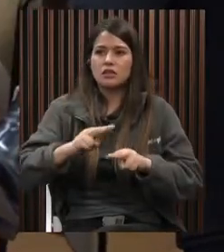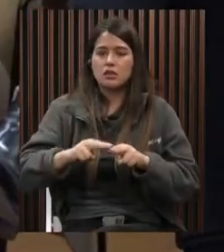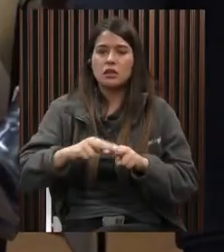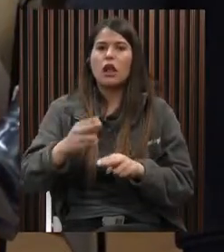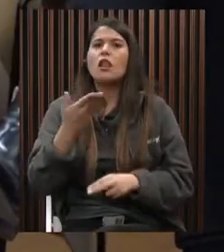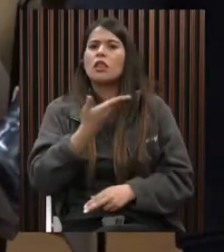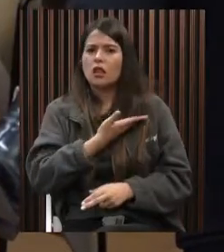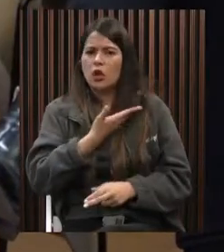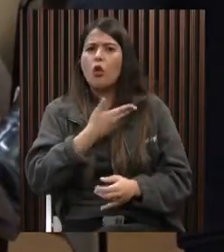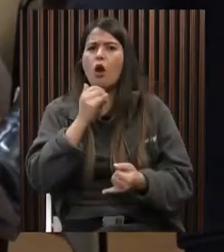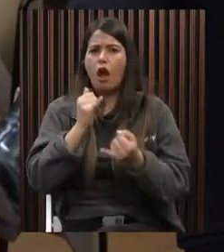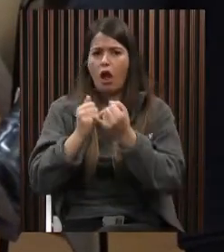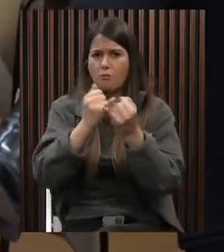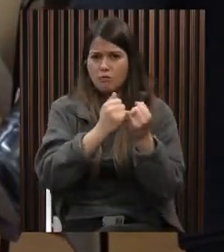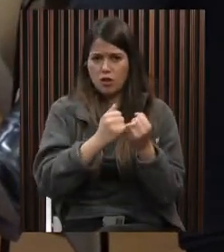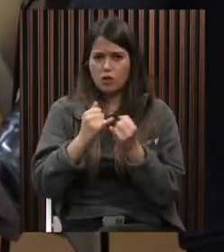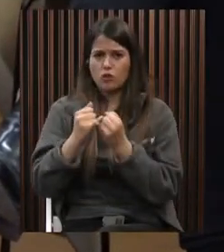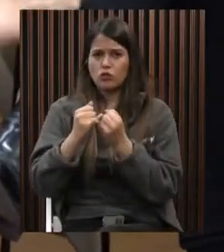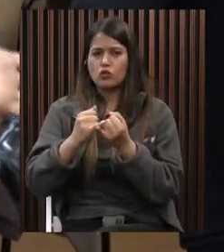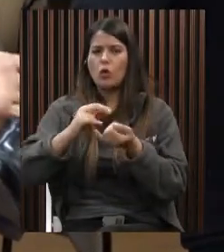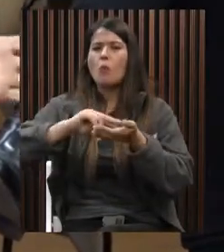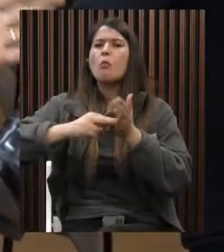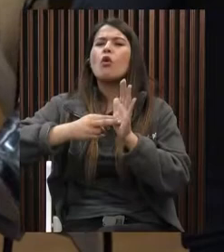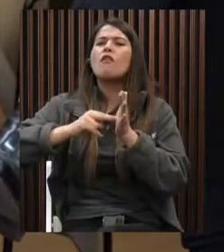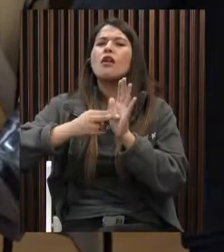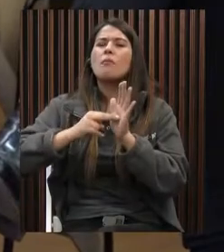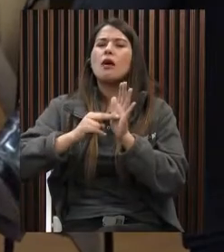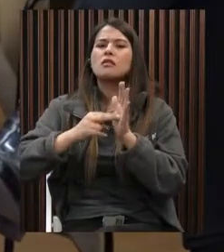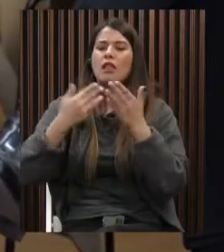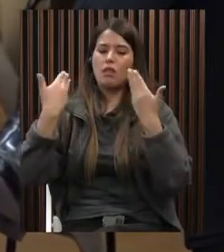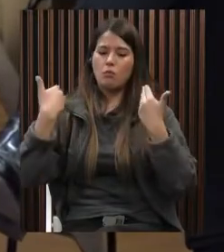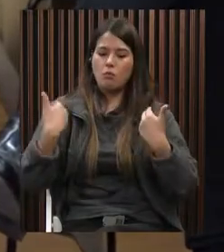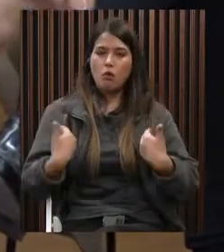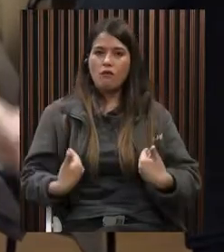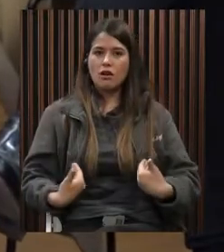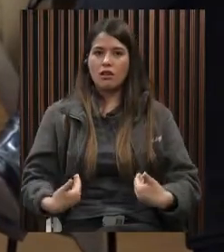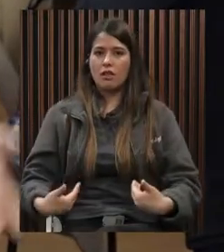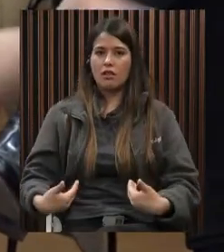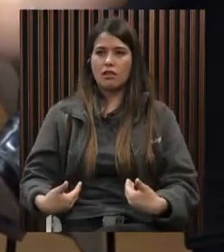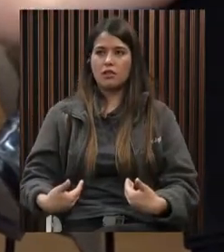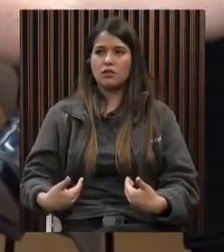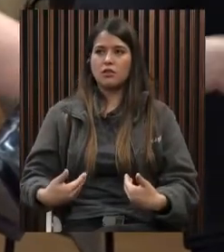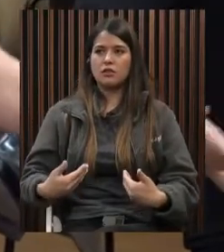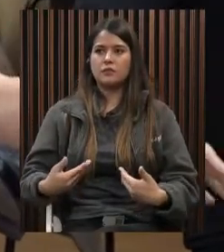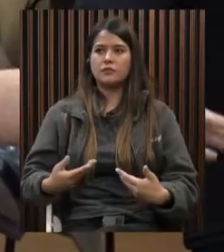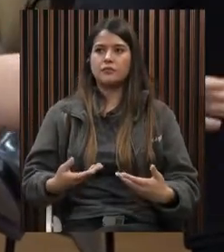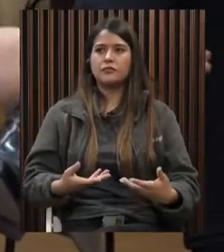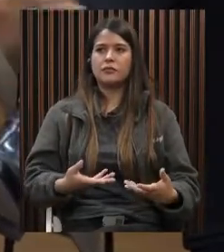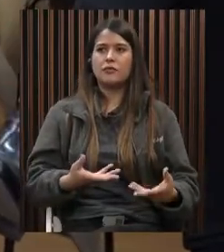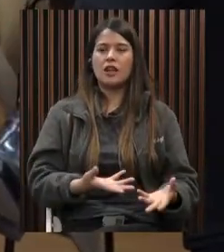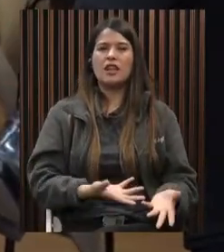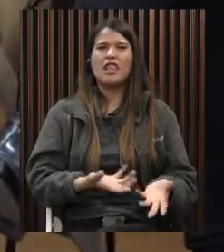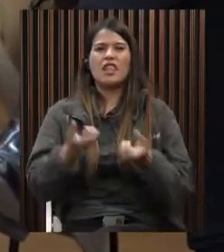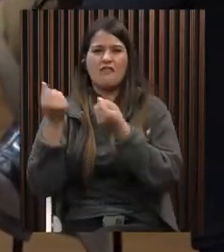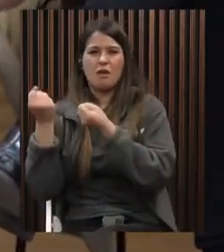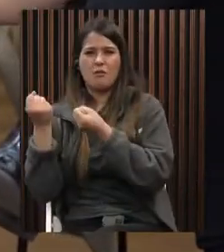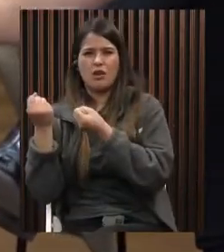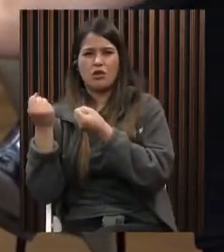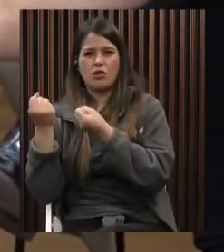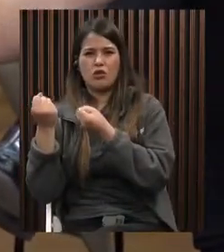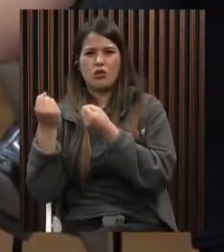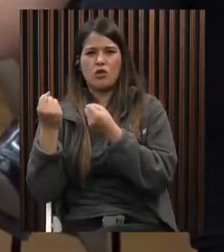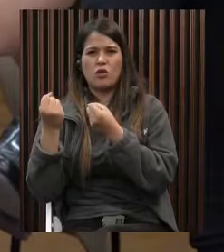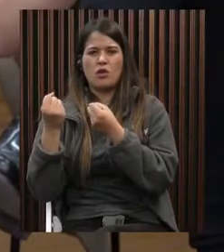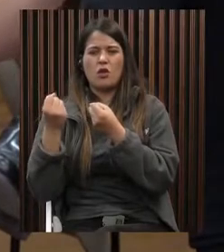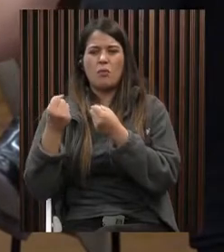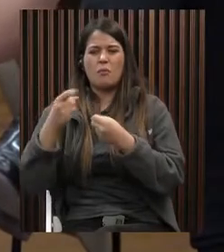pasado, amigos con problemas de movilidad. Entonces les entrego un equipo de música y le digo, llévamelo. Y todo mi entorno es como, ¡ah, lo